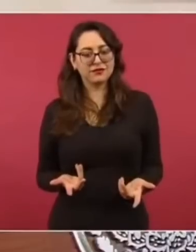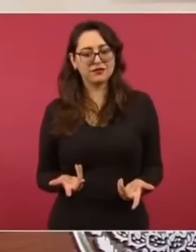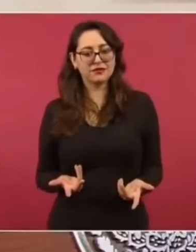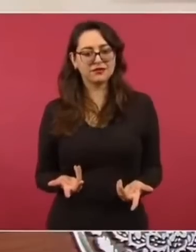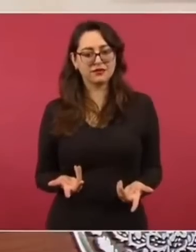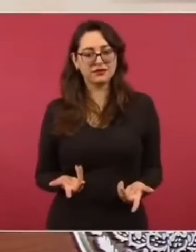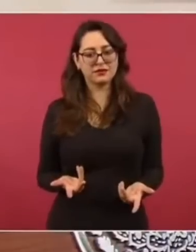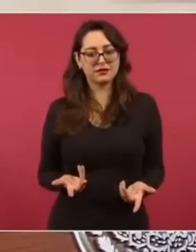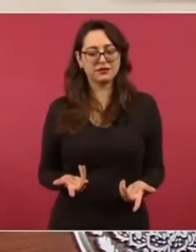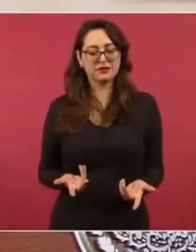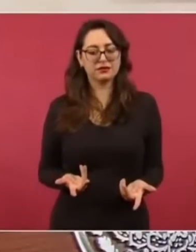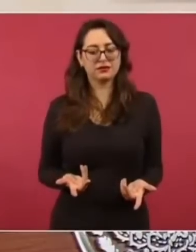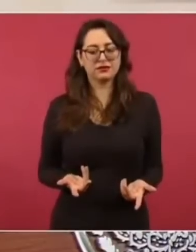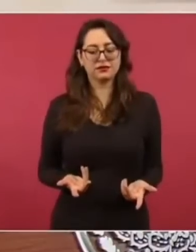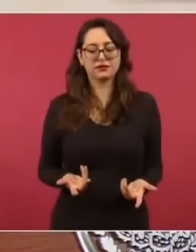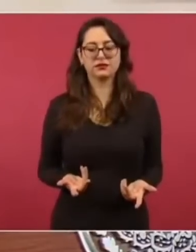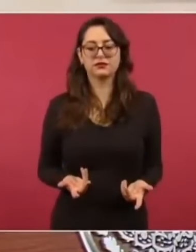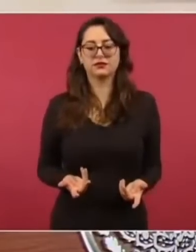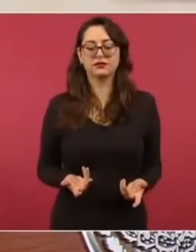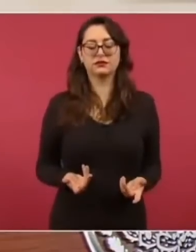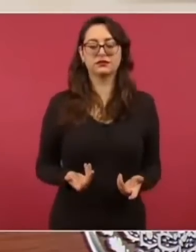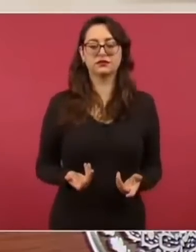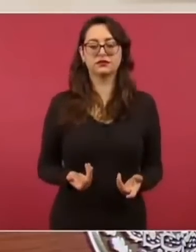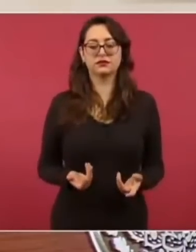Cuando se decidió